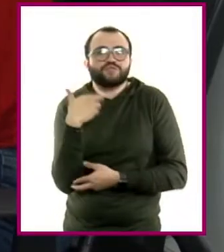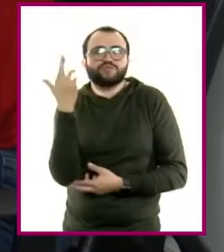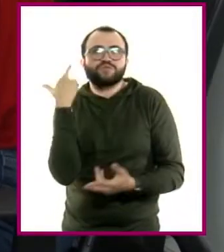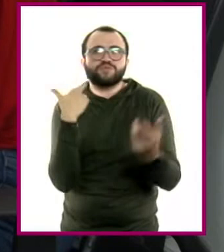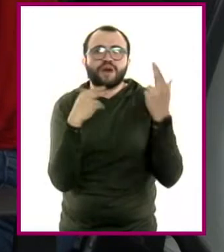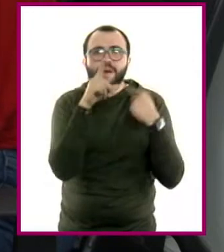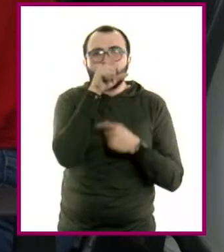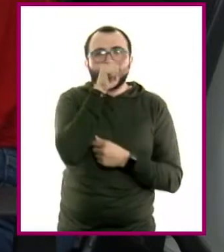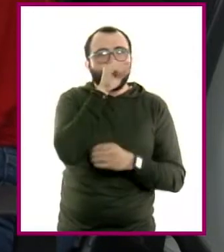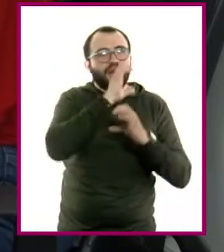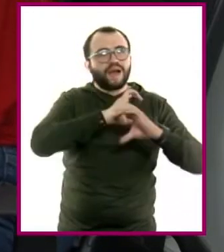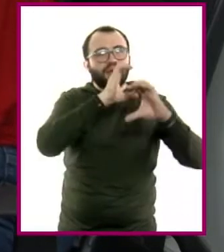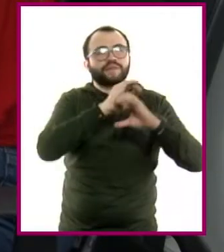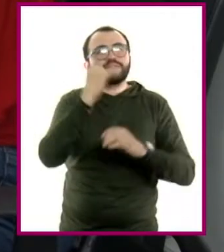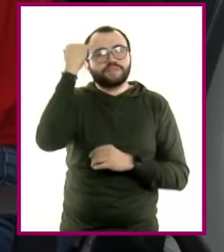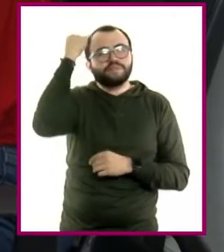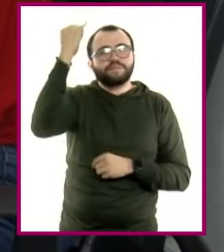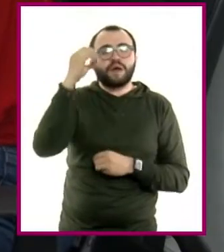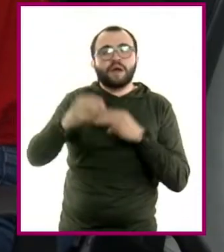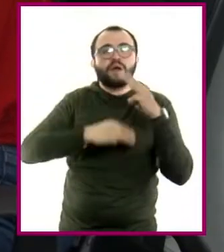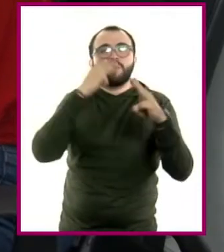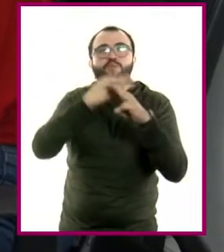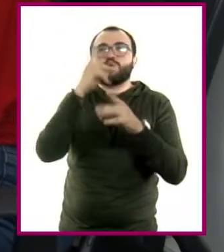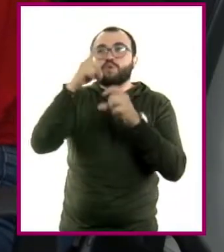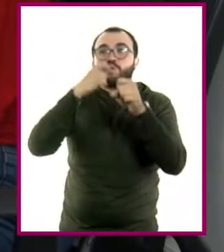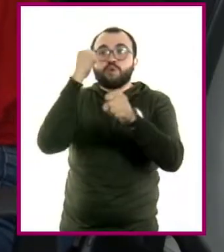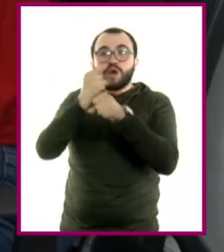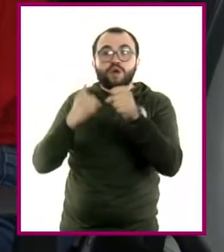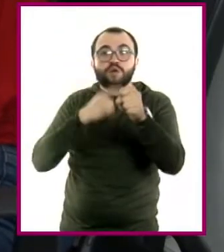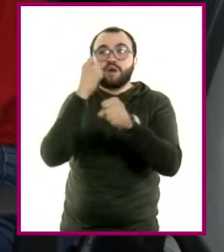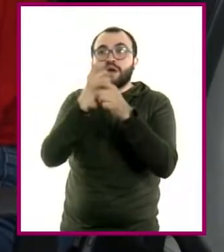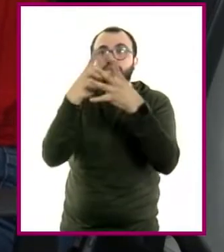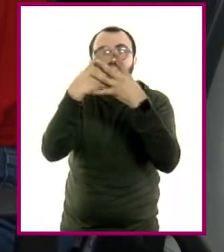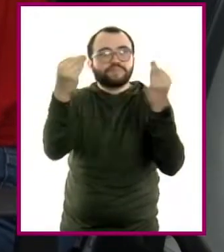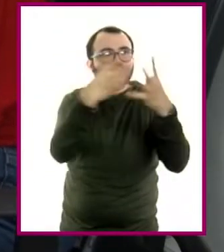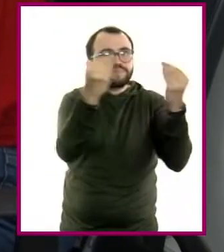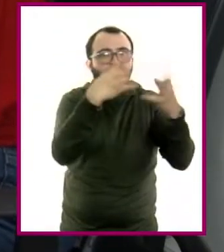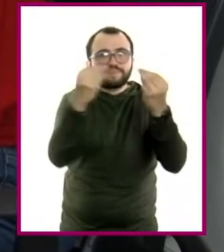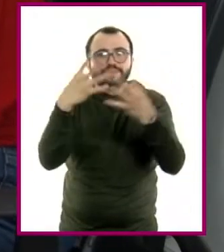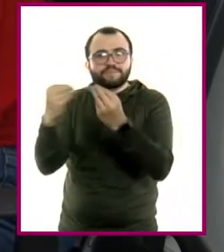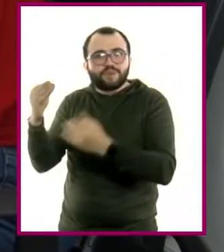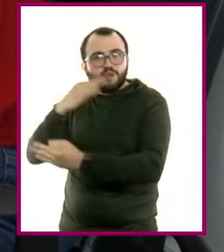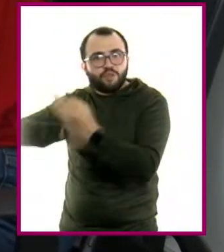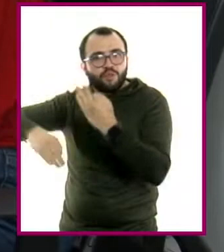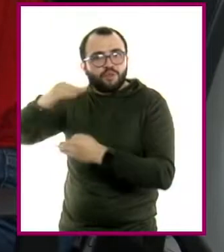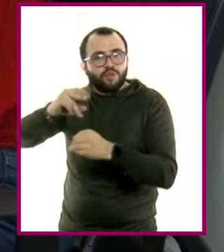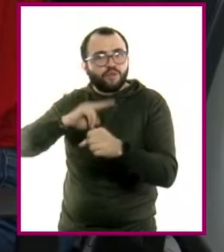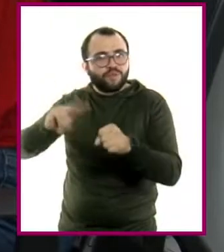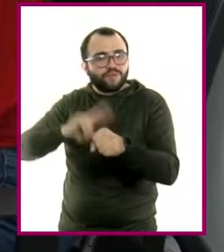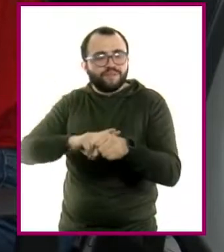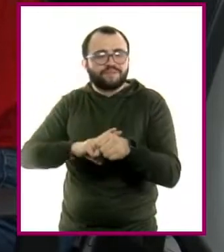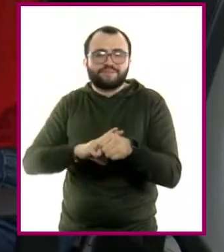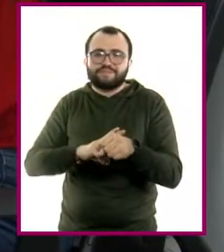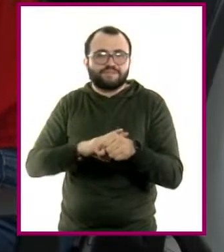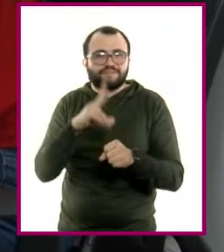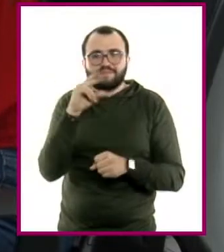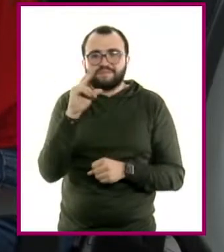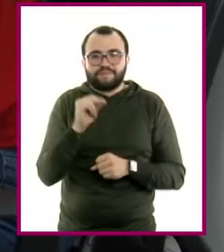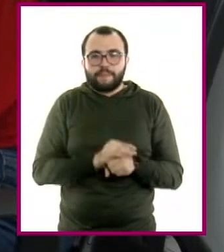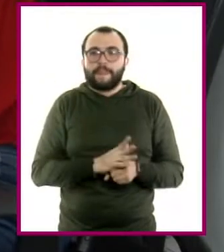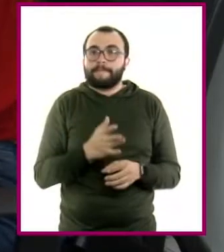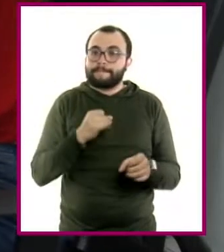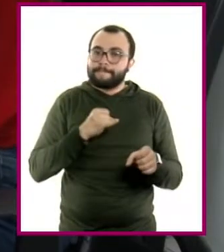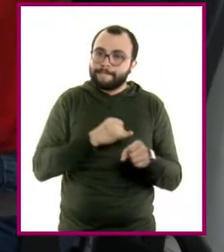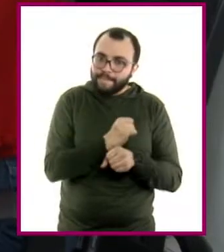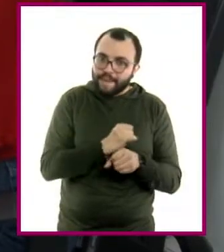cantando. Imagínate un mundo donde cada año fueran desapareciendo estas especies. Investiguen más acerca de estas